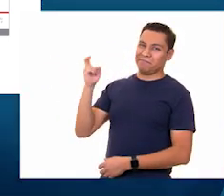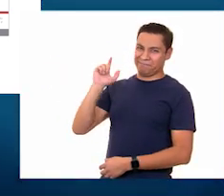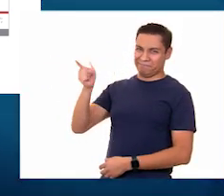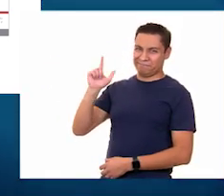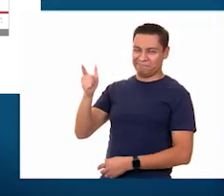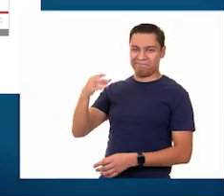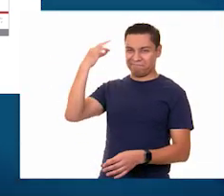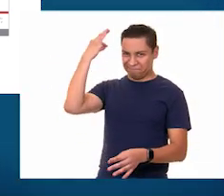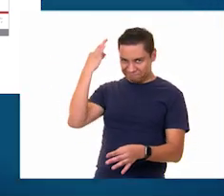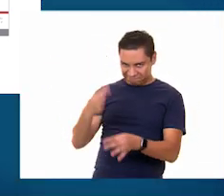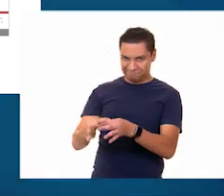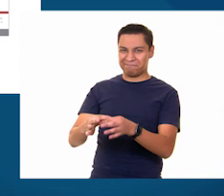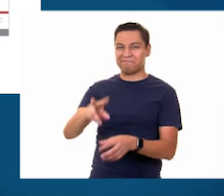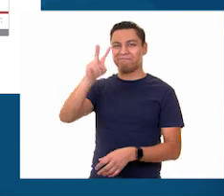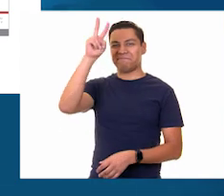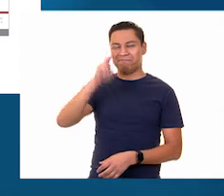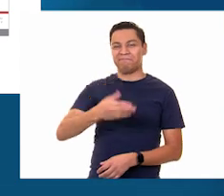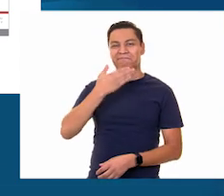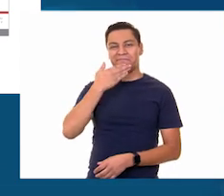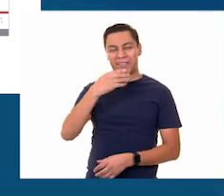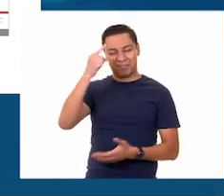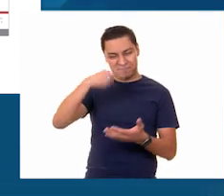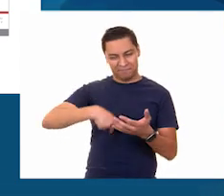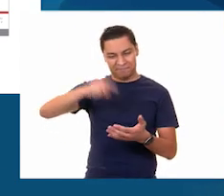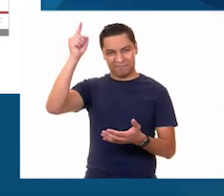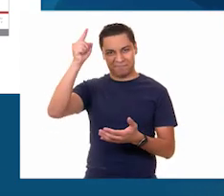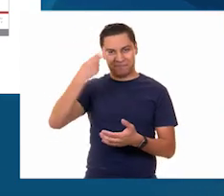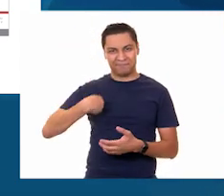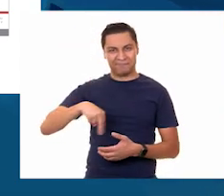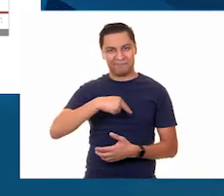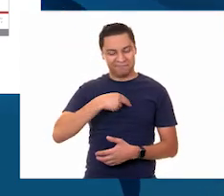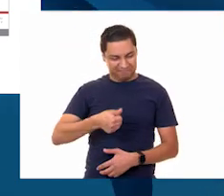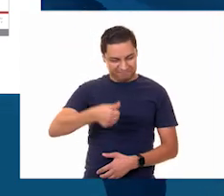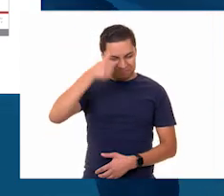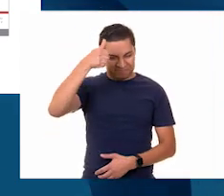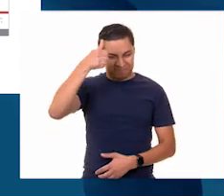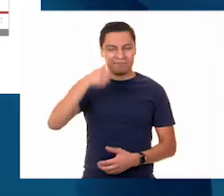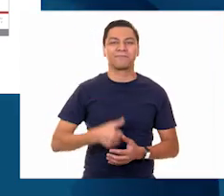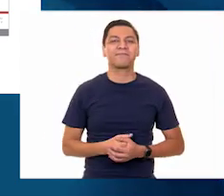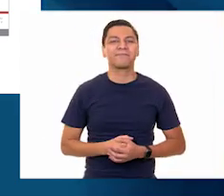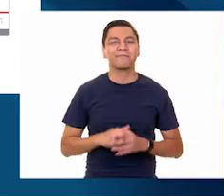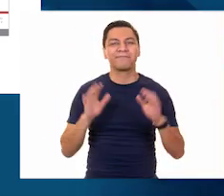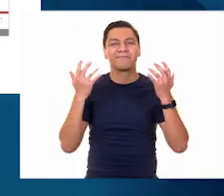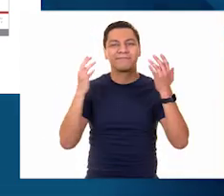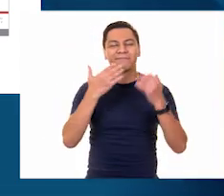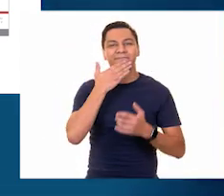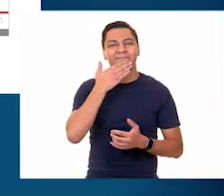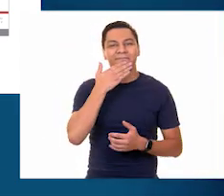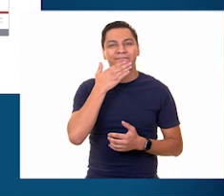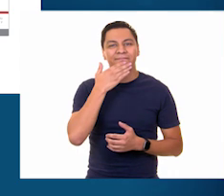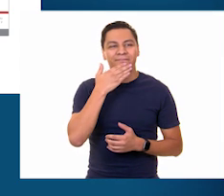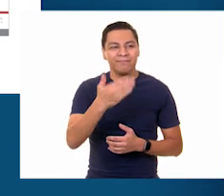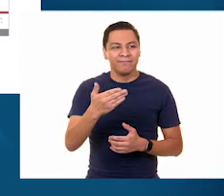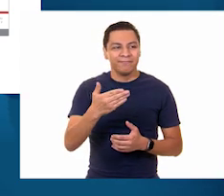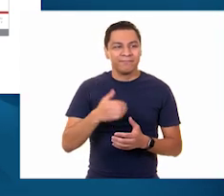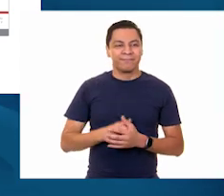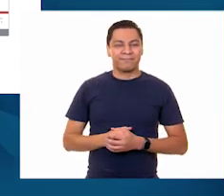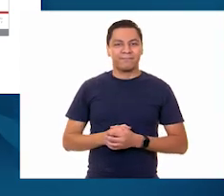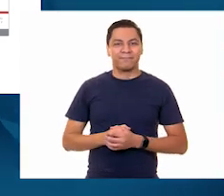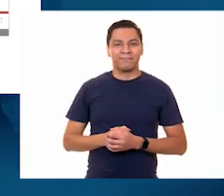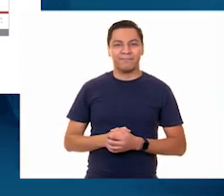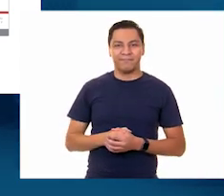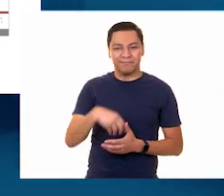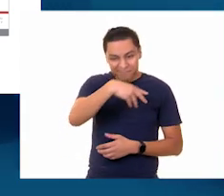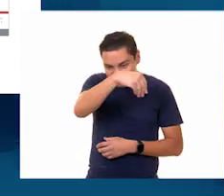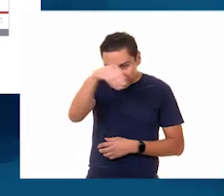¡Estamos en lo correcto! Muy bien, profesor, somos lo máximo. Muy bien. Puño de lejos. De lejos, muy bien. Bueno, si estuviera Tono aquí, juntos